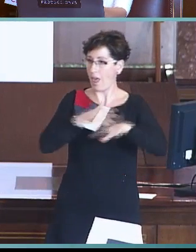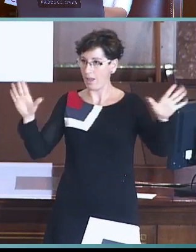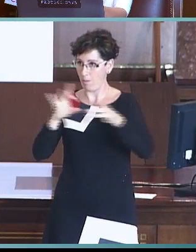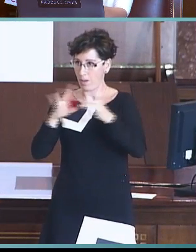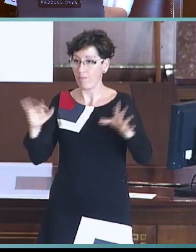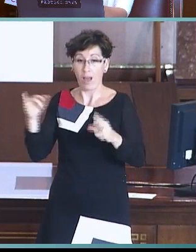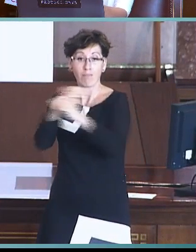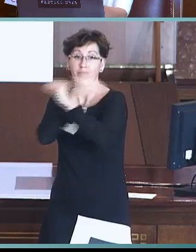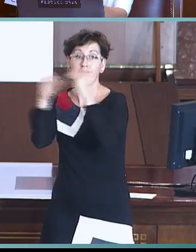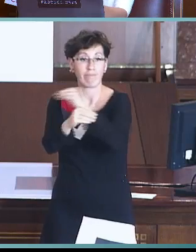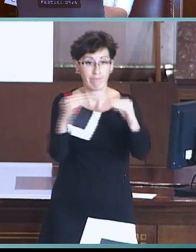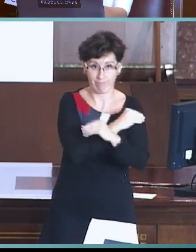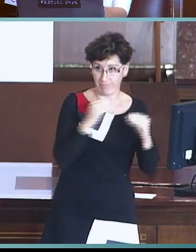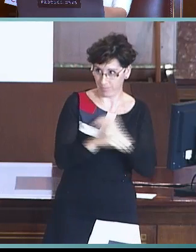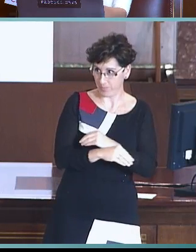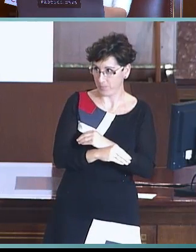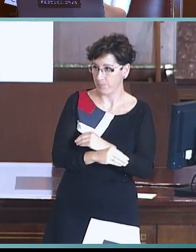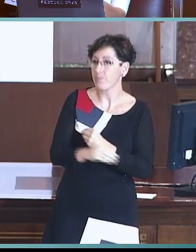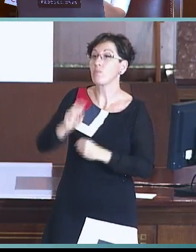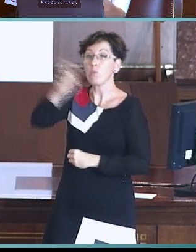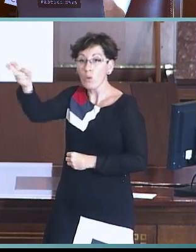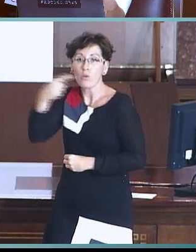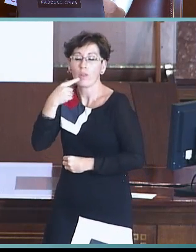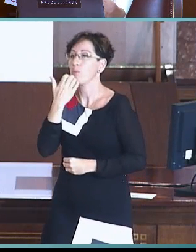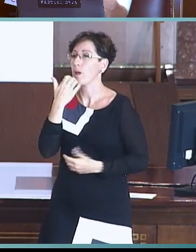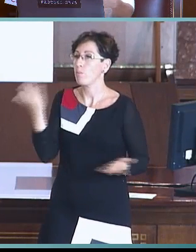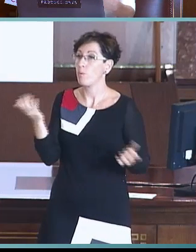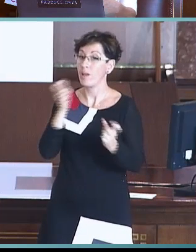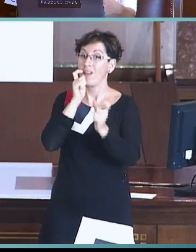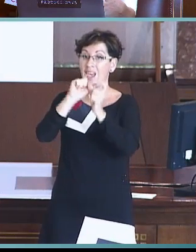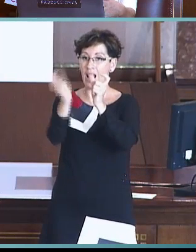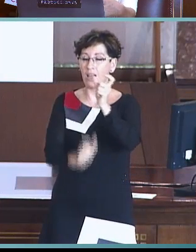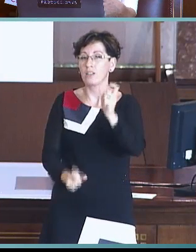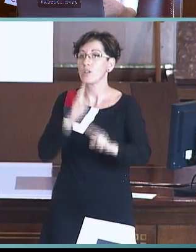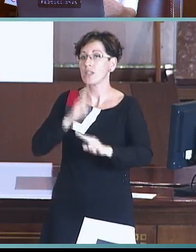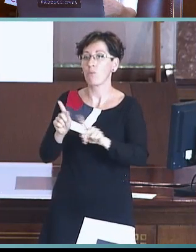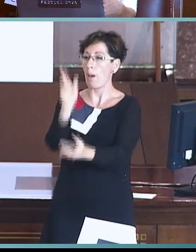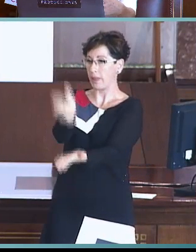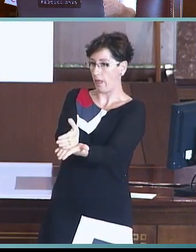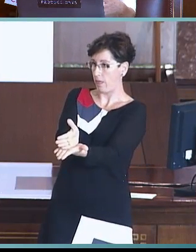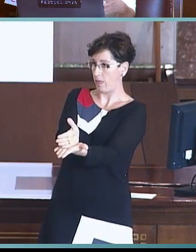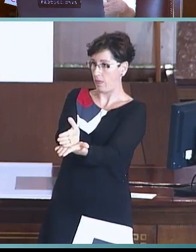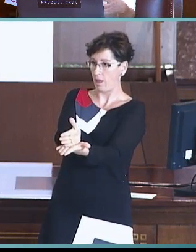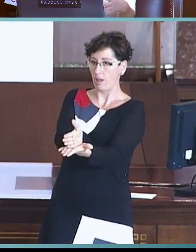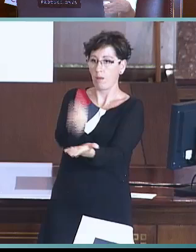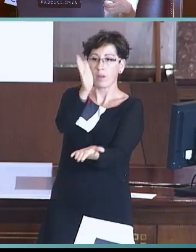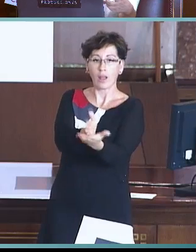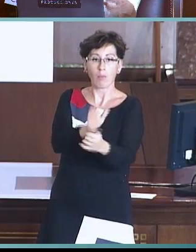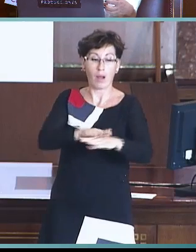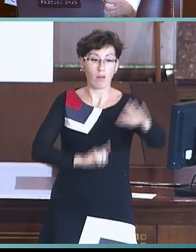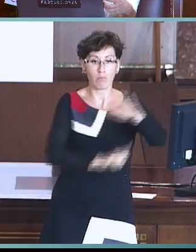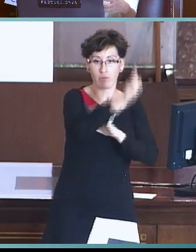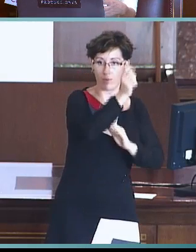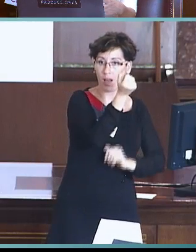estudios en los que se señala que el léxico tiene un papel intermedio, un papel mediador entre esas habilidades de